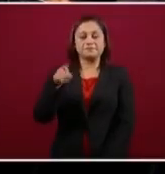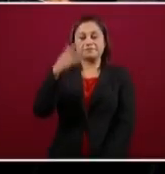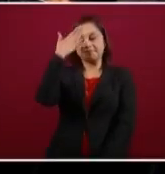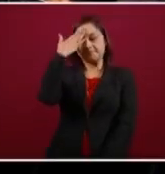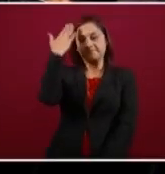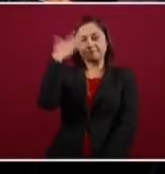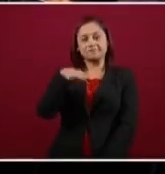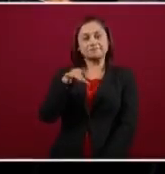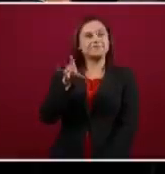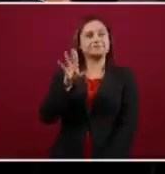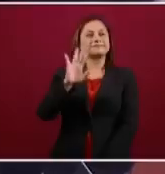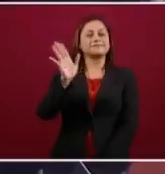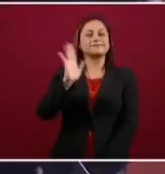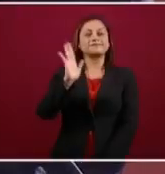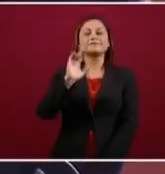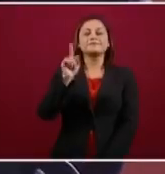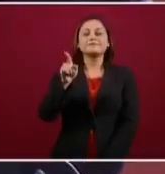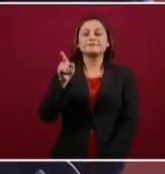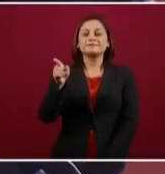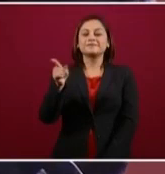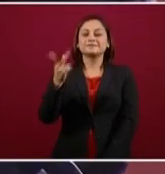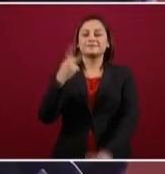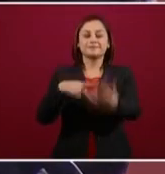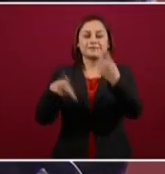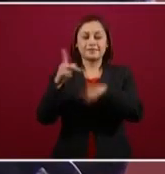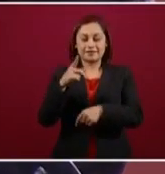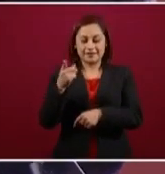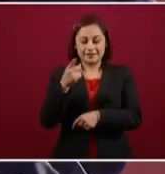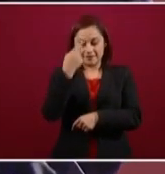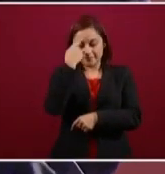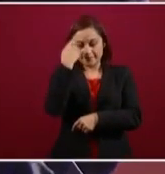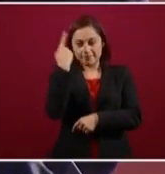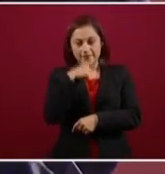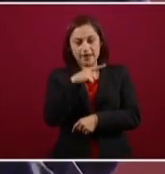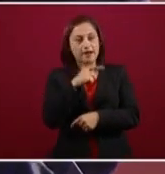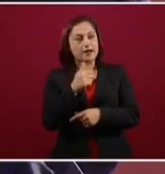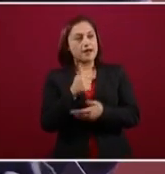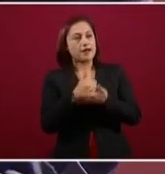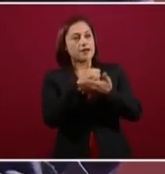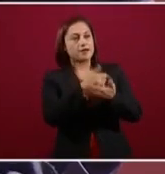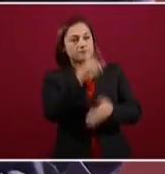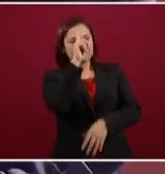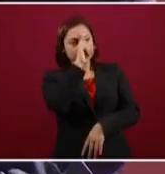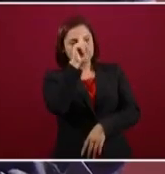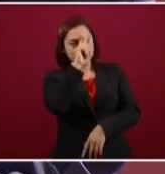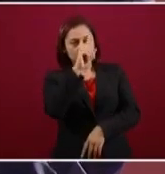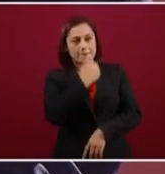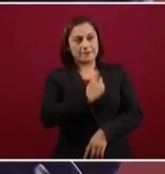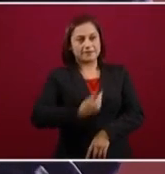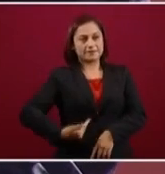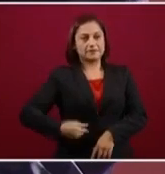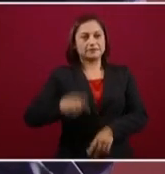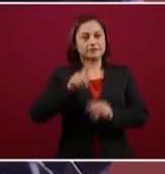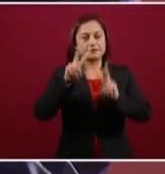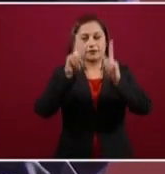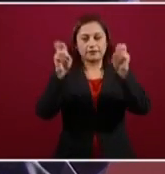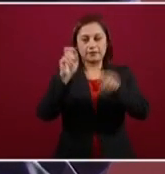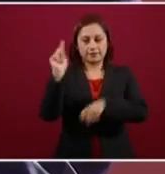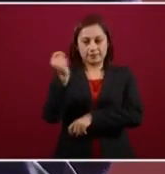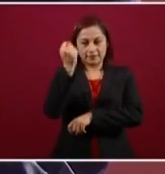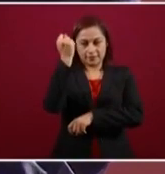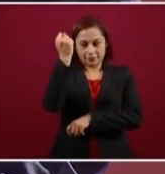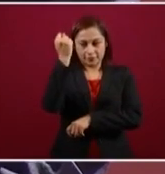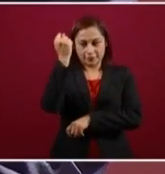Era aquí para asesorar al presidente en asuntos de tecnología y un